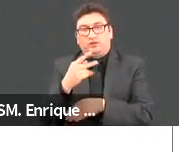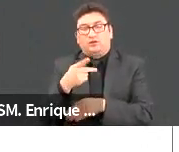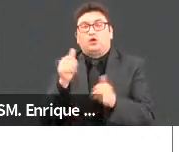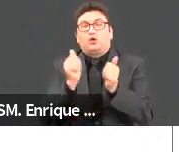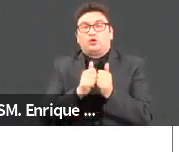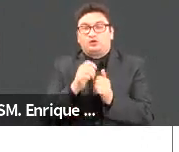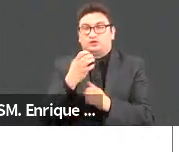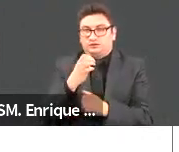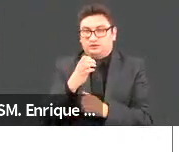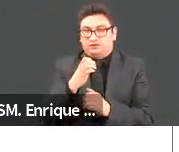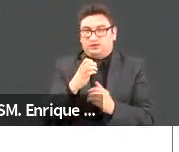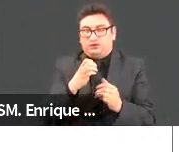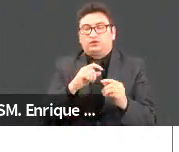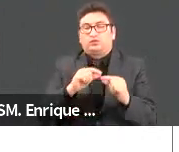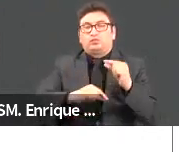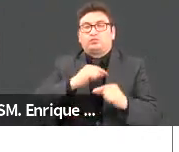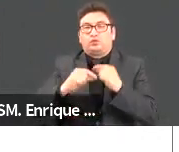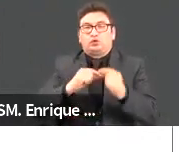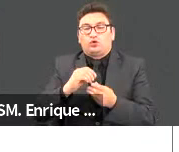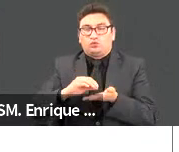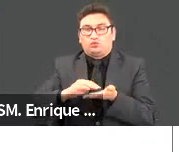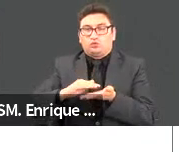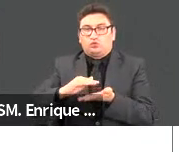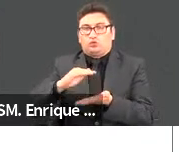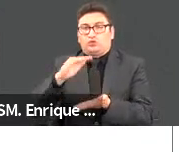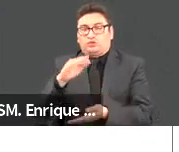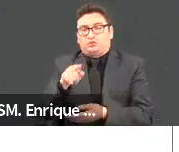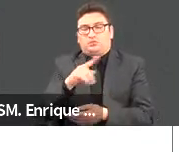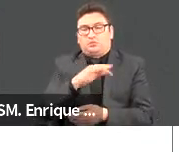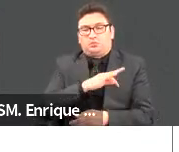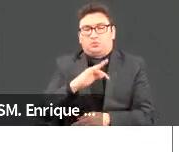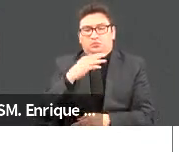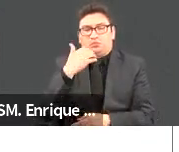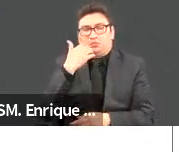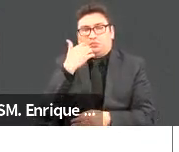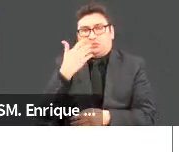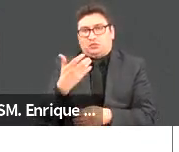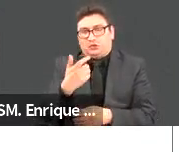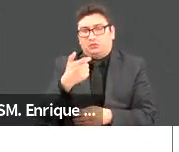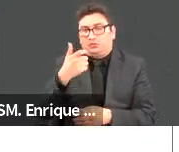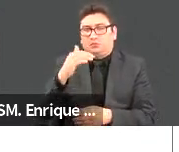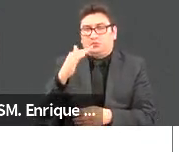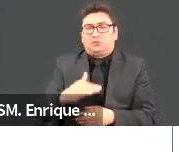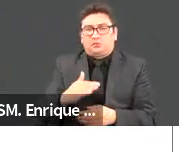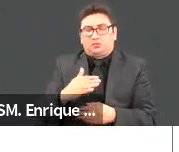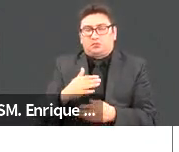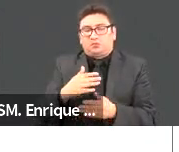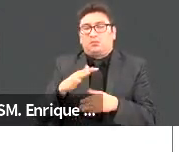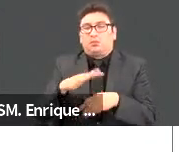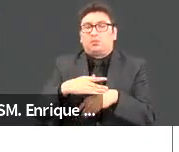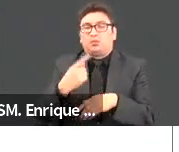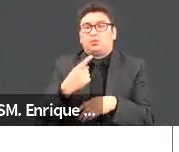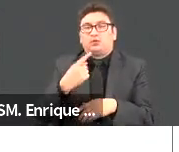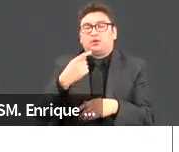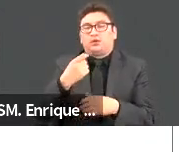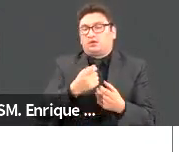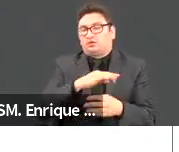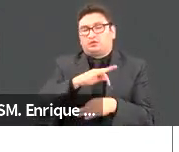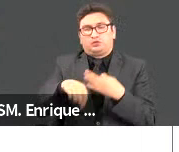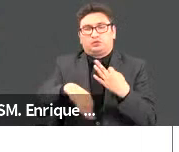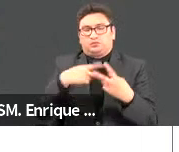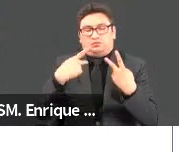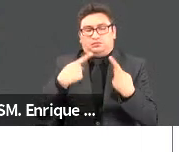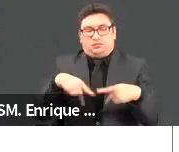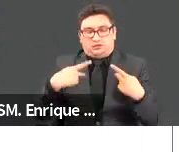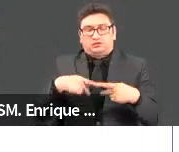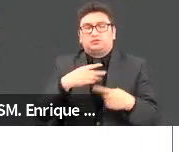enero, ¿sí? Entonces se podía incluso adquirir, ¿sí? A bajos costos, precisamente para que todo el público en